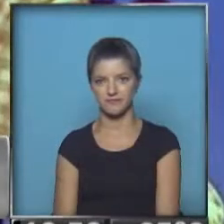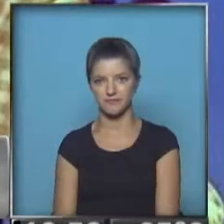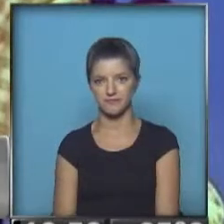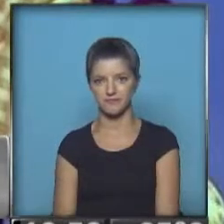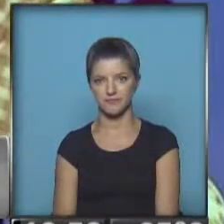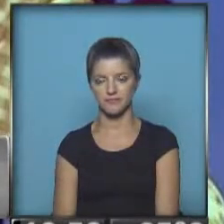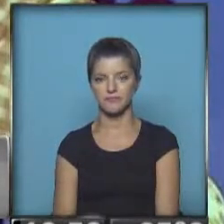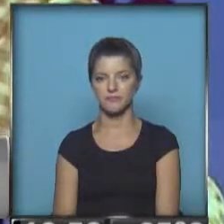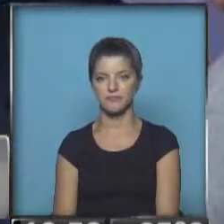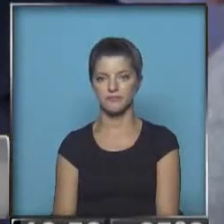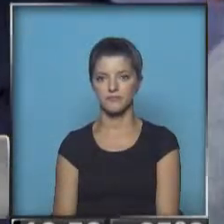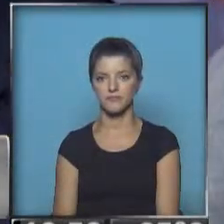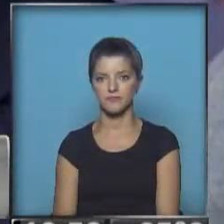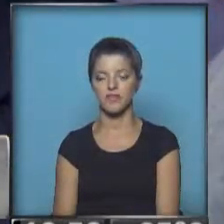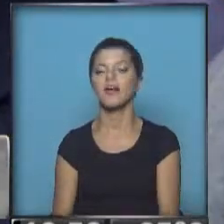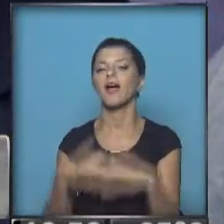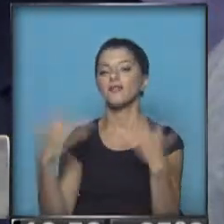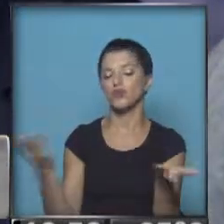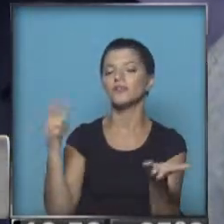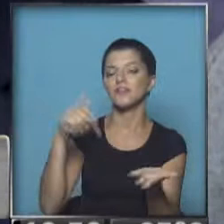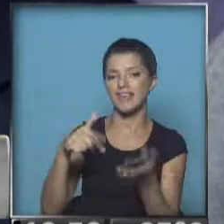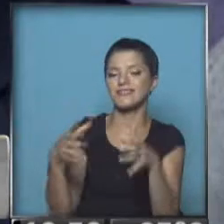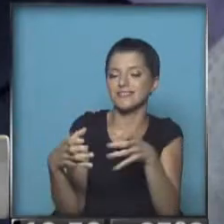Entonces, este espacio nuevo